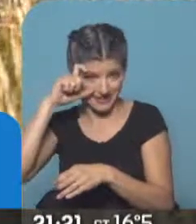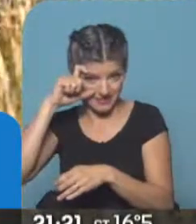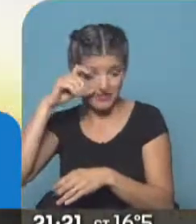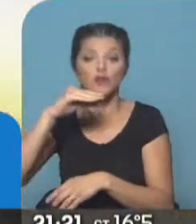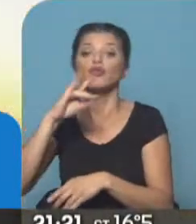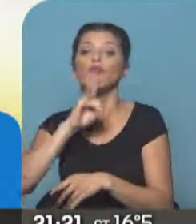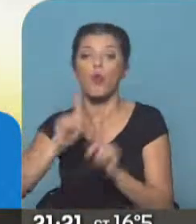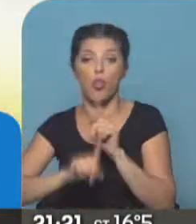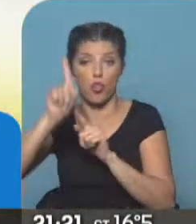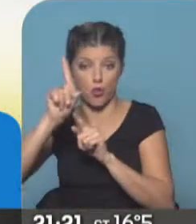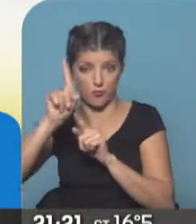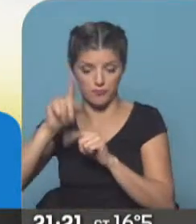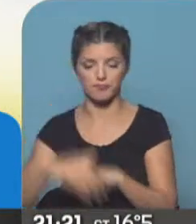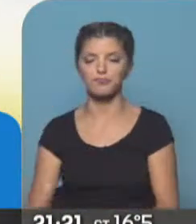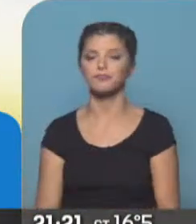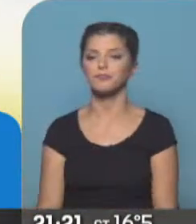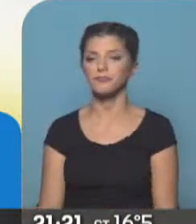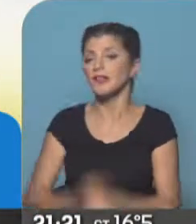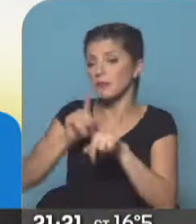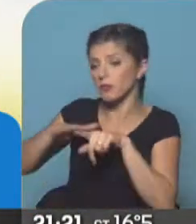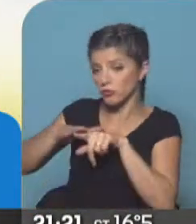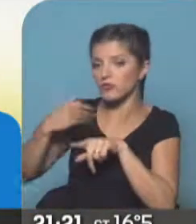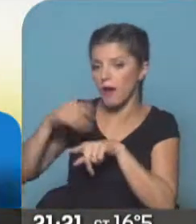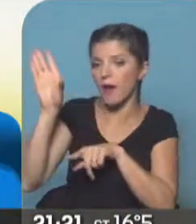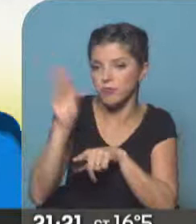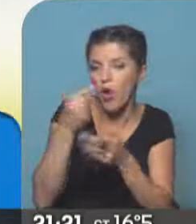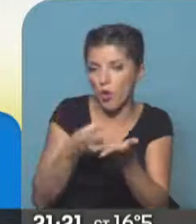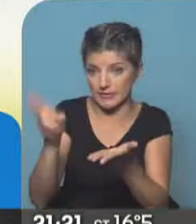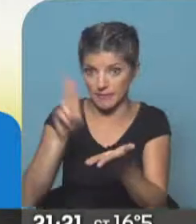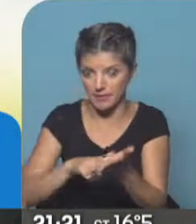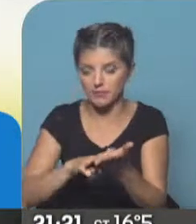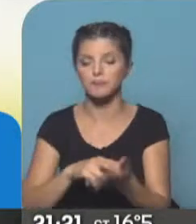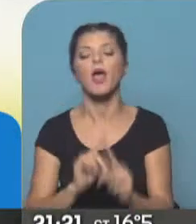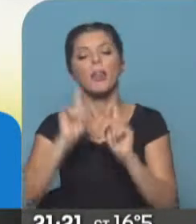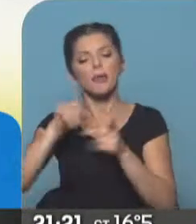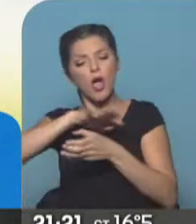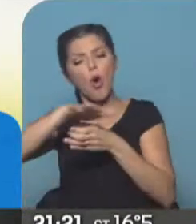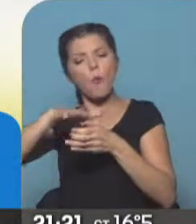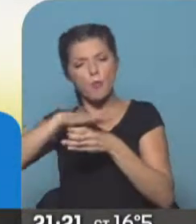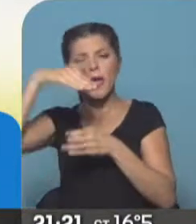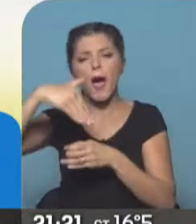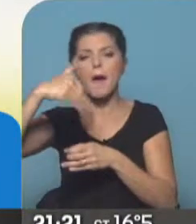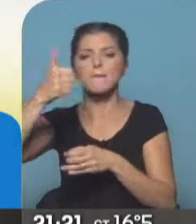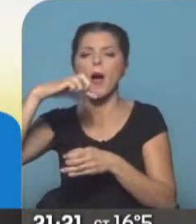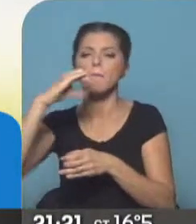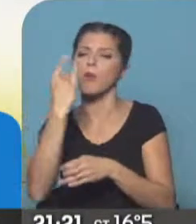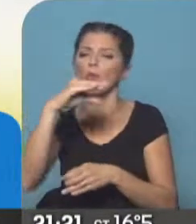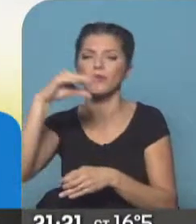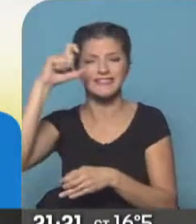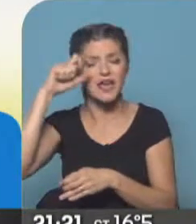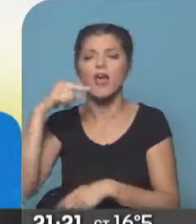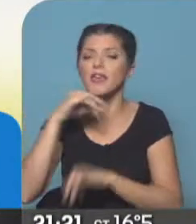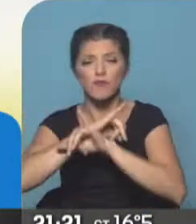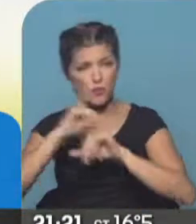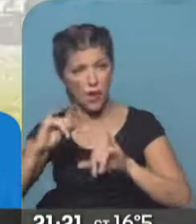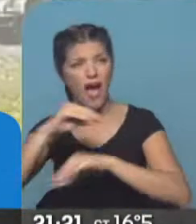Chubut. En tanto, la Confederación Mapuche de Neuquén denunció que se vienen realizando diferentes allanamientos en horas de la madrugada